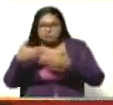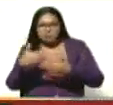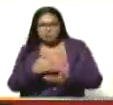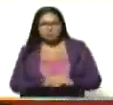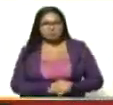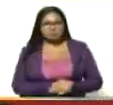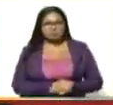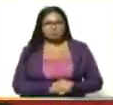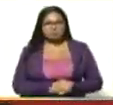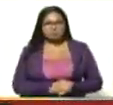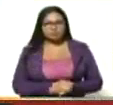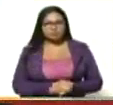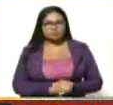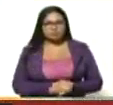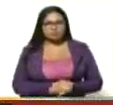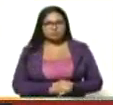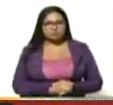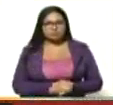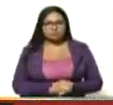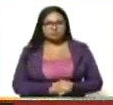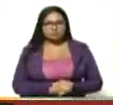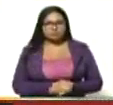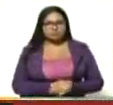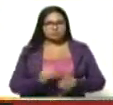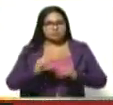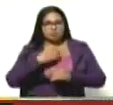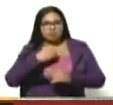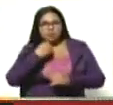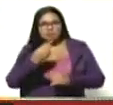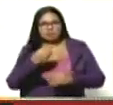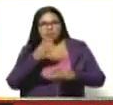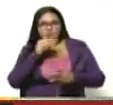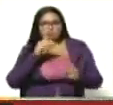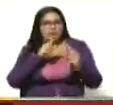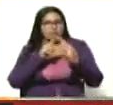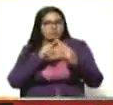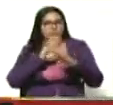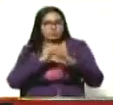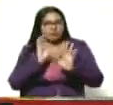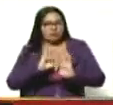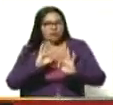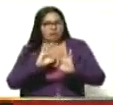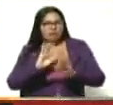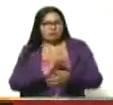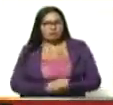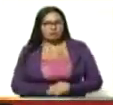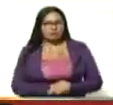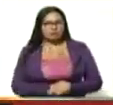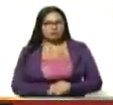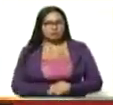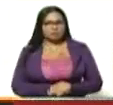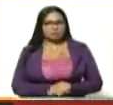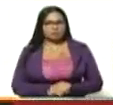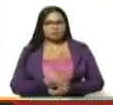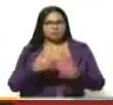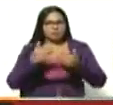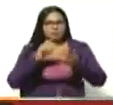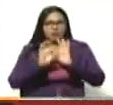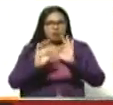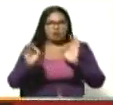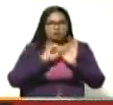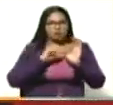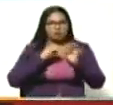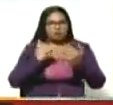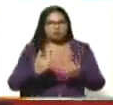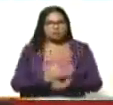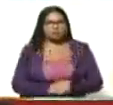never be able to say that we don't know each other anymore. Ya no podemos decir que no nos conocemos para nada. No matter how far we are. No importa lo lejos que estemos.